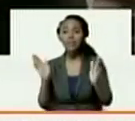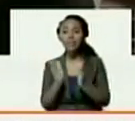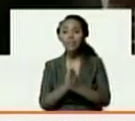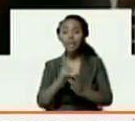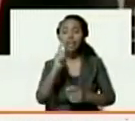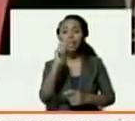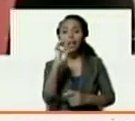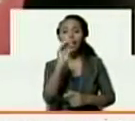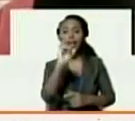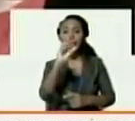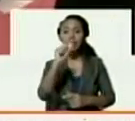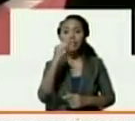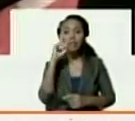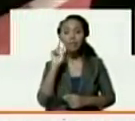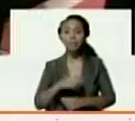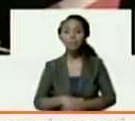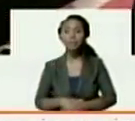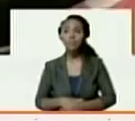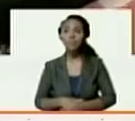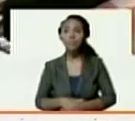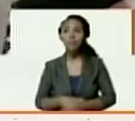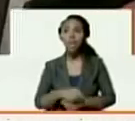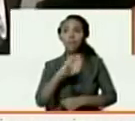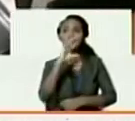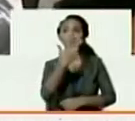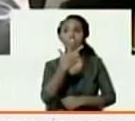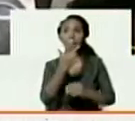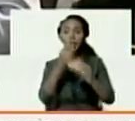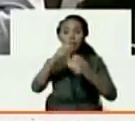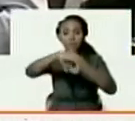Teresa, Urbanismo Tres Raíces, en Sucre,